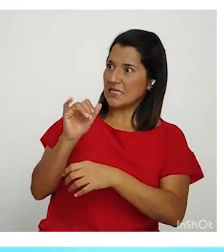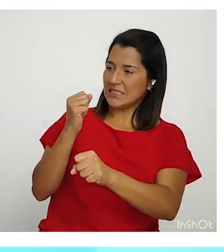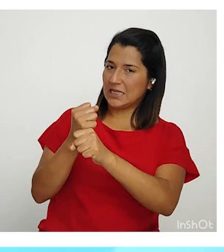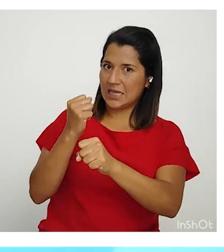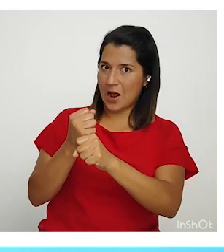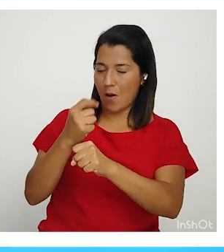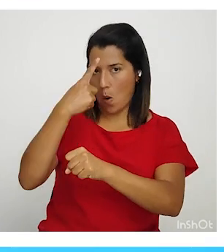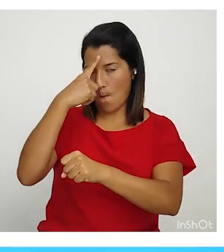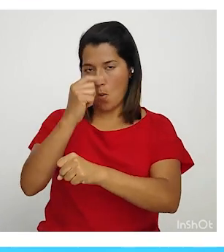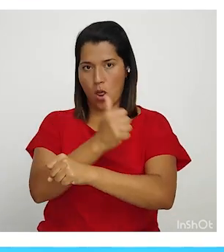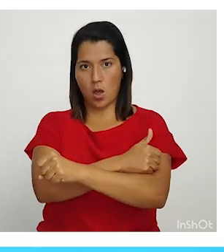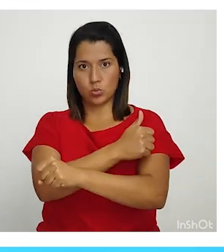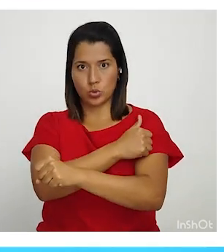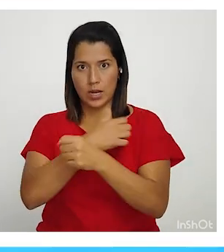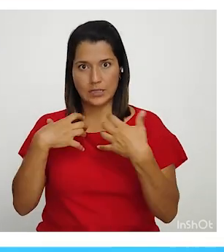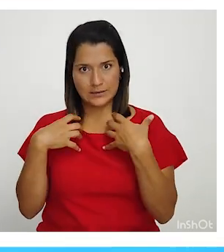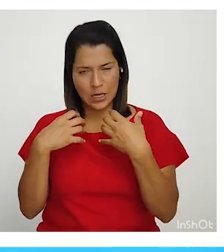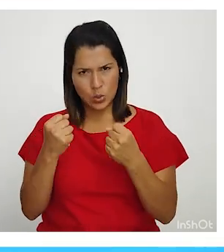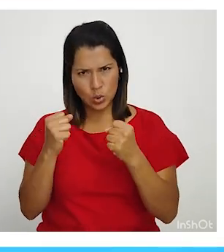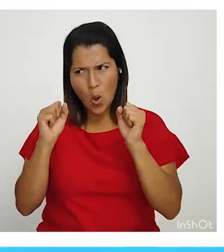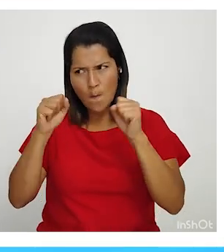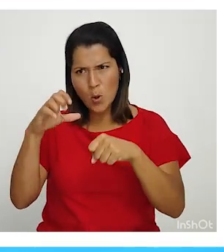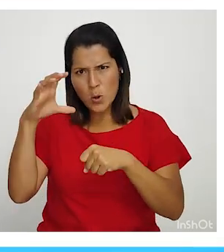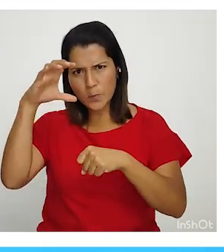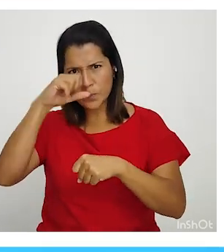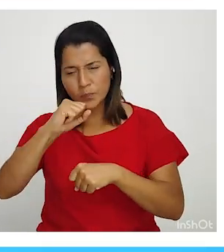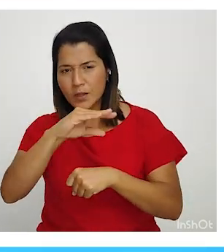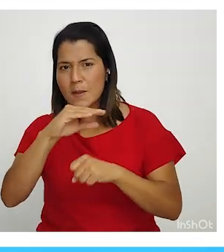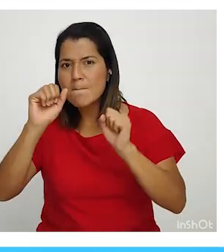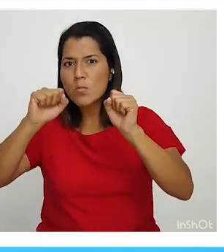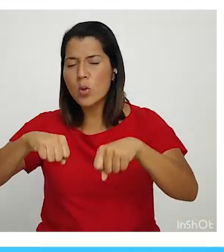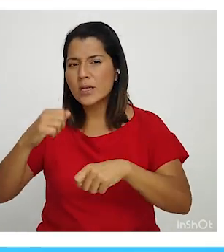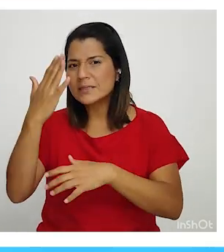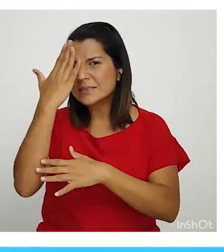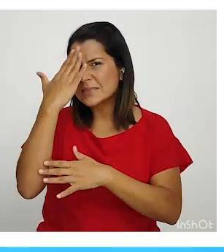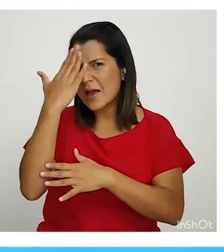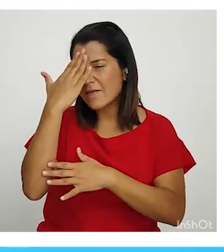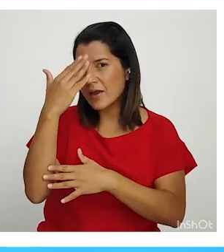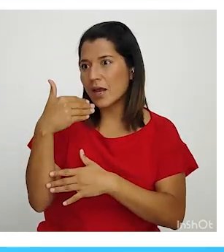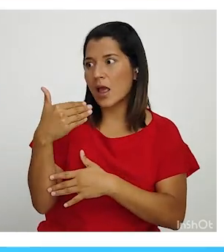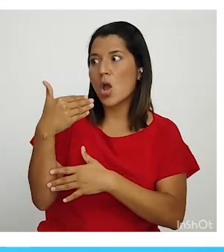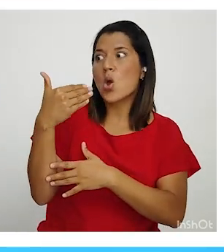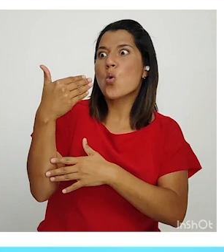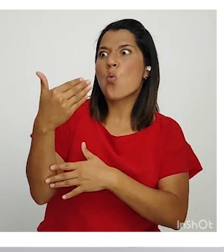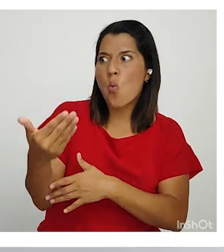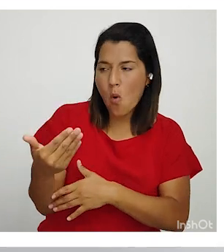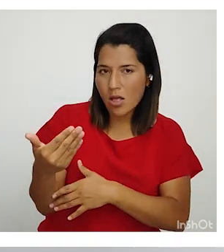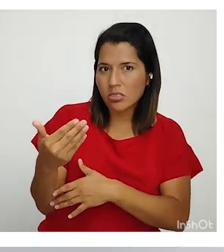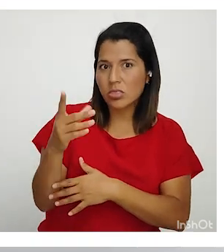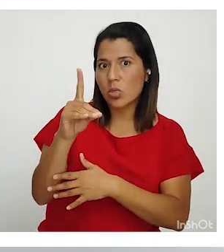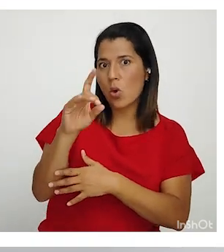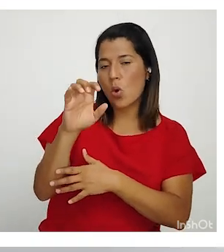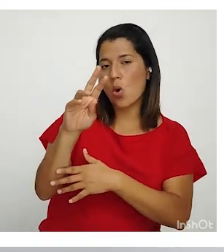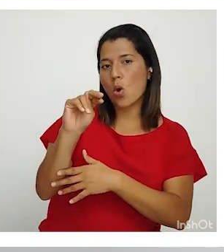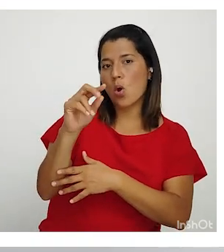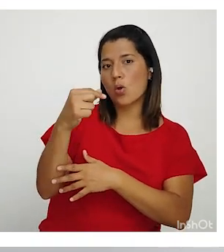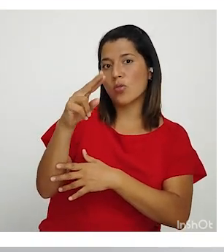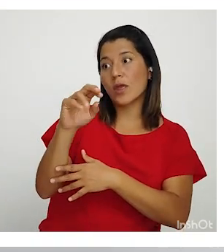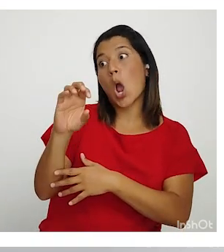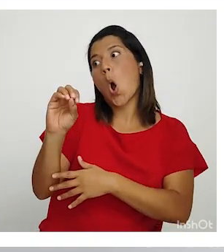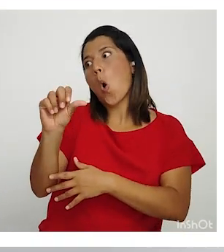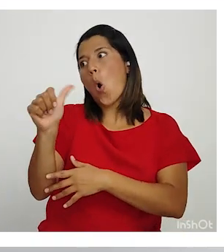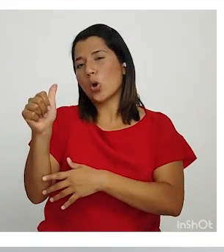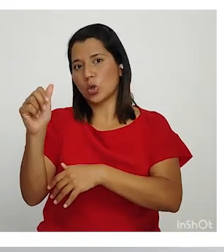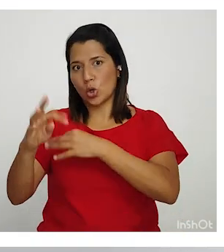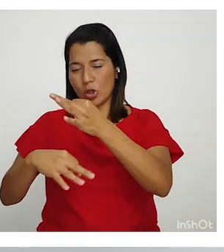identificar y saber cuándo está luchando contra dengue o contra otro, ¿verdad? Sí, en este caso siempre